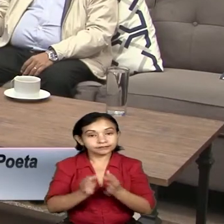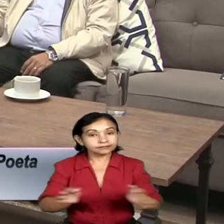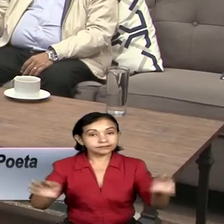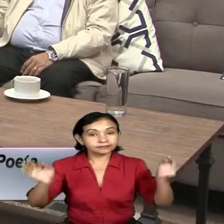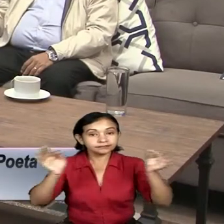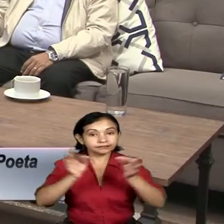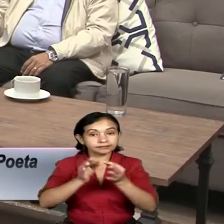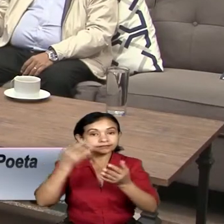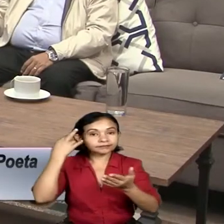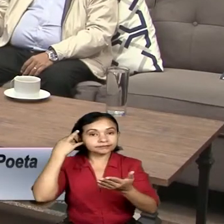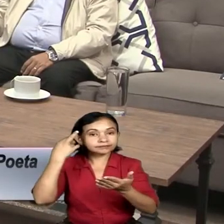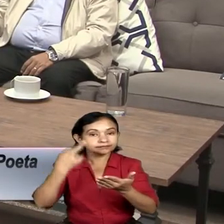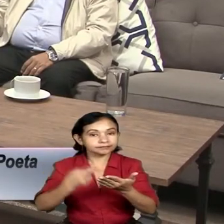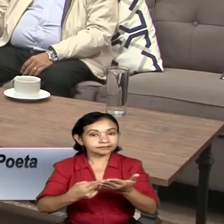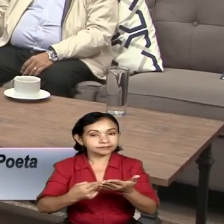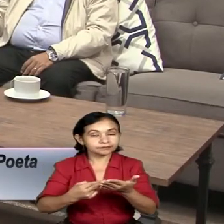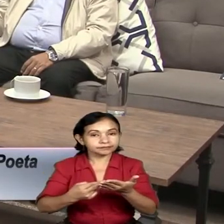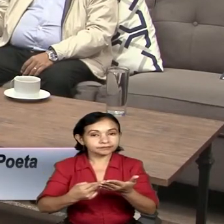la acción